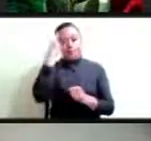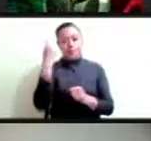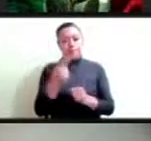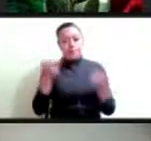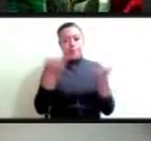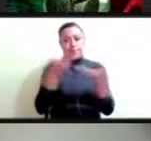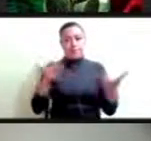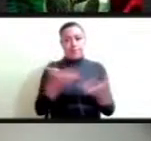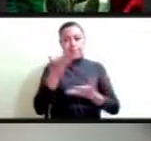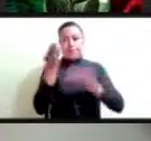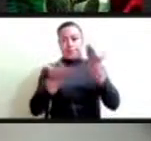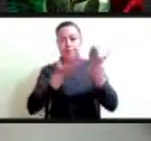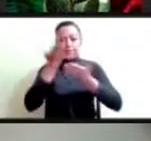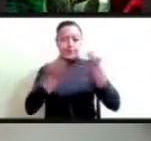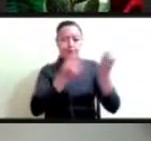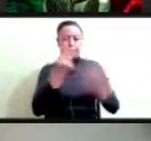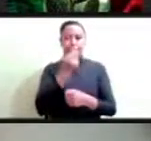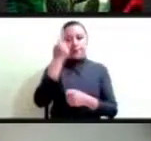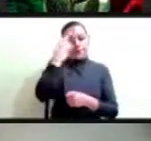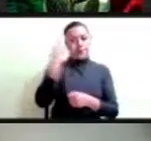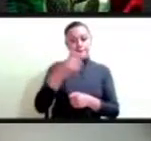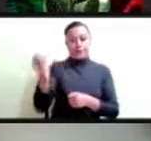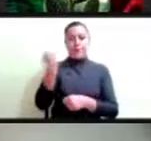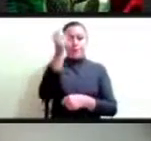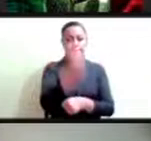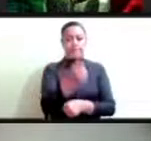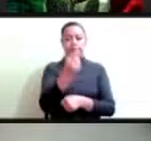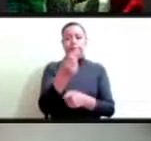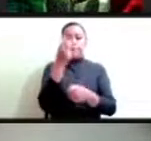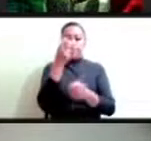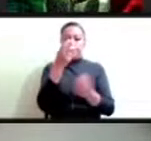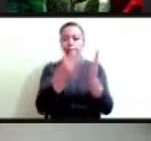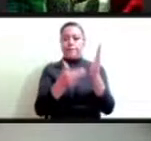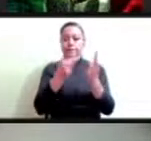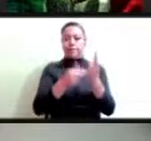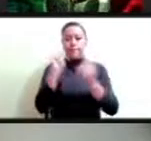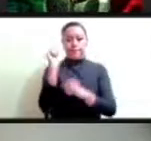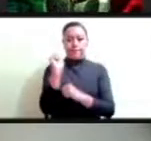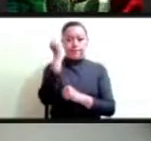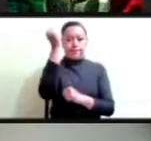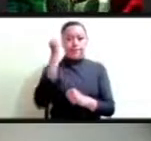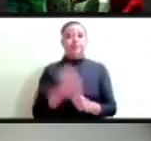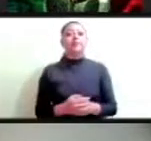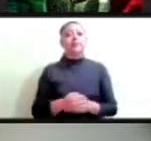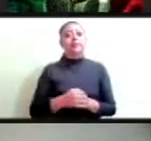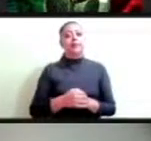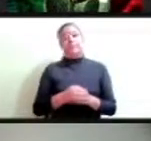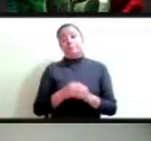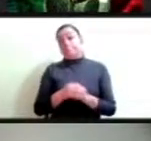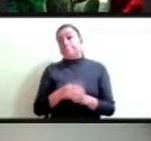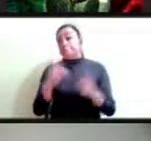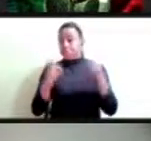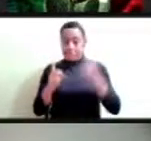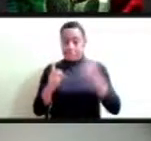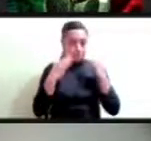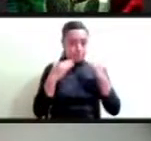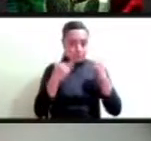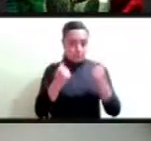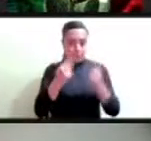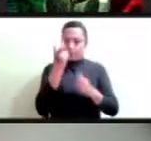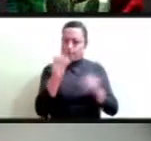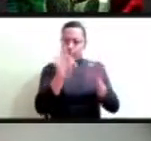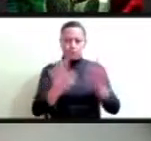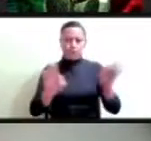estudios pertinentes para la colocación de estos instrumentos tecnológicos, que sin lugar a dudas son indispensables